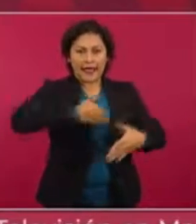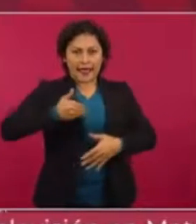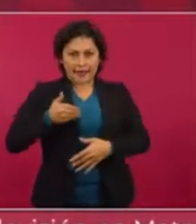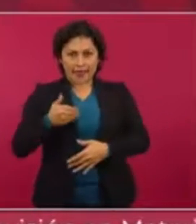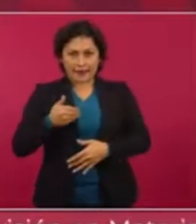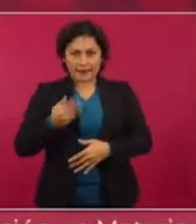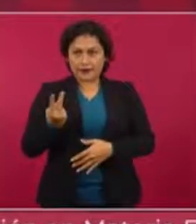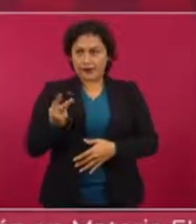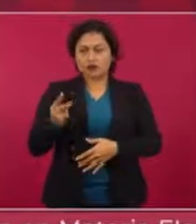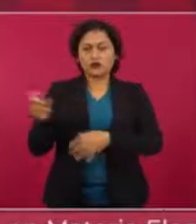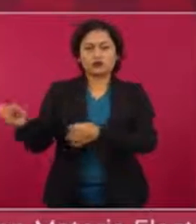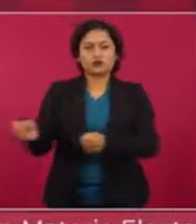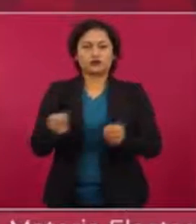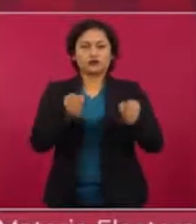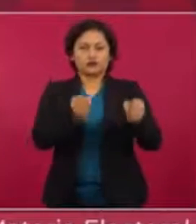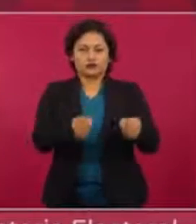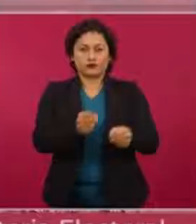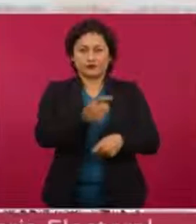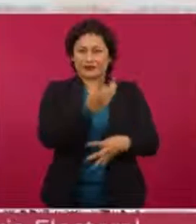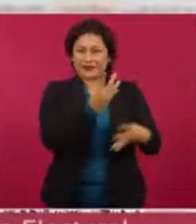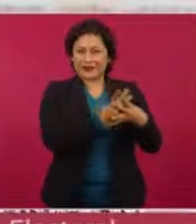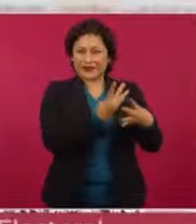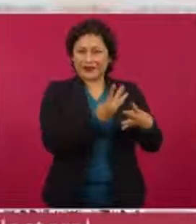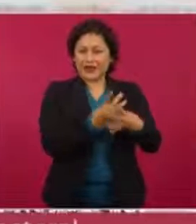antes de llegar a Lecumberri, muy cerca,